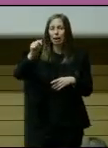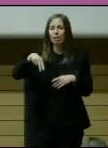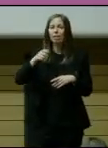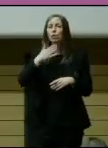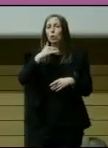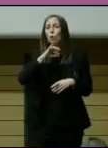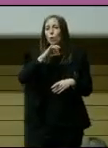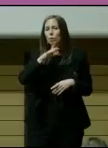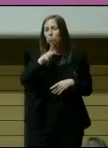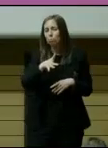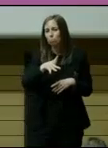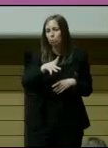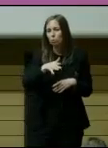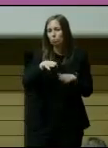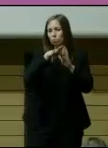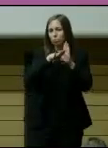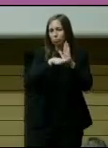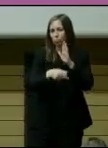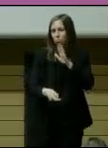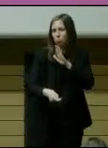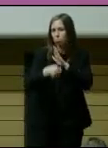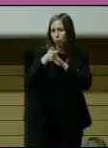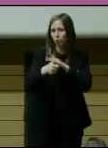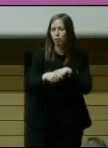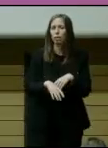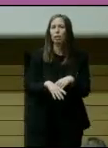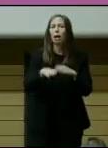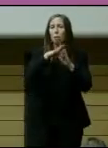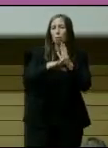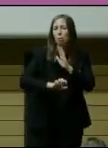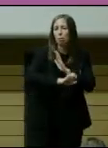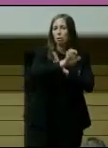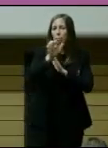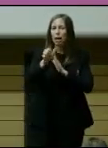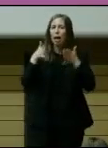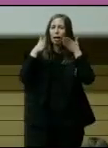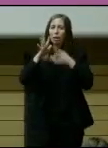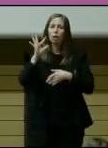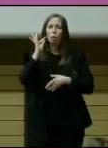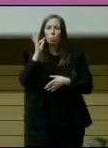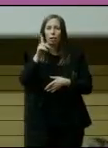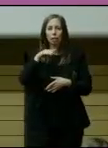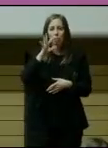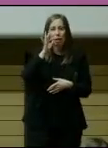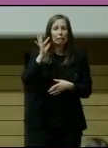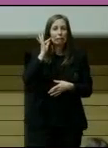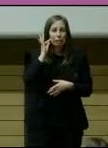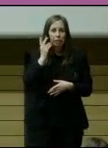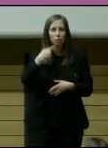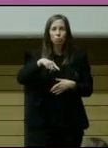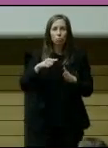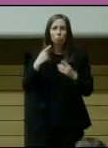diplomática, porque quedan muy pocos programas, especialmente la Unión Europea tiene 2 programas de atención a la mujer y a las niñas que no